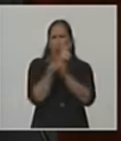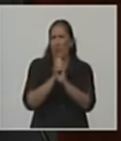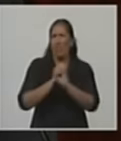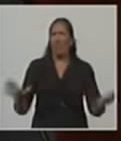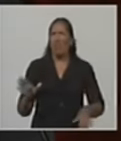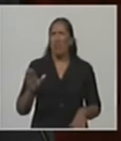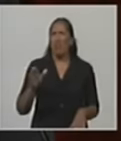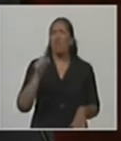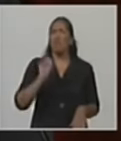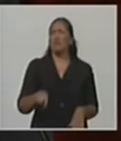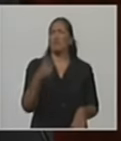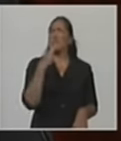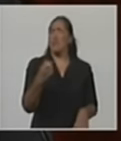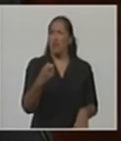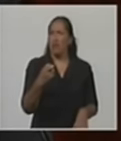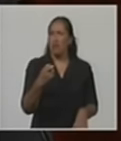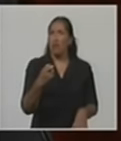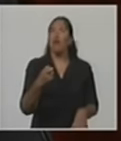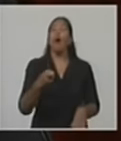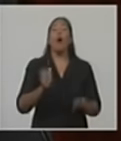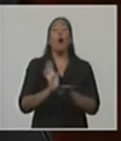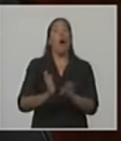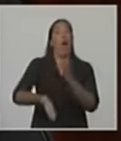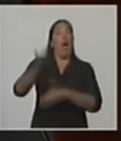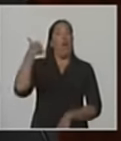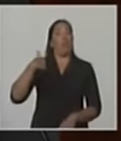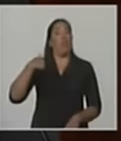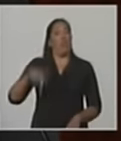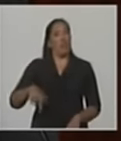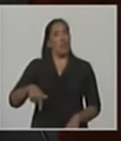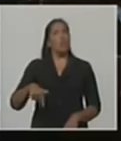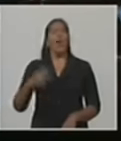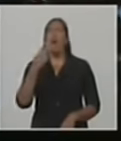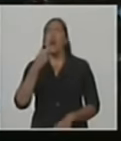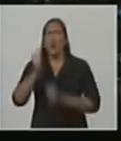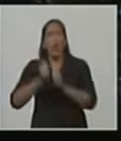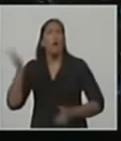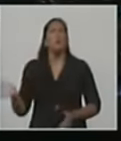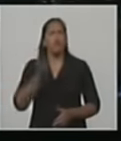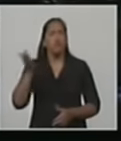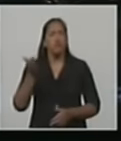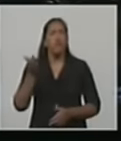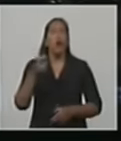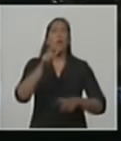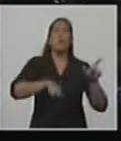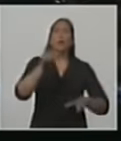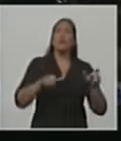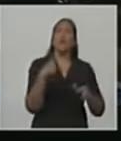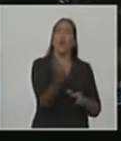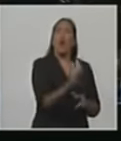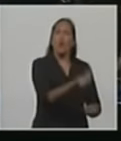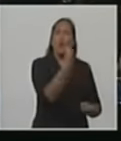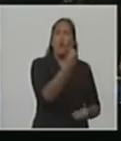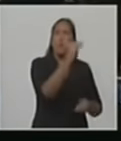Eso quiere decir que pasamos de un país que generaba más energía de la que consumía a un país que debe